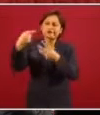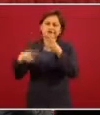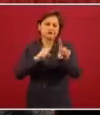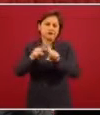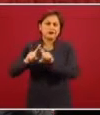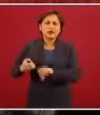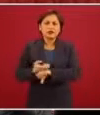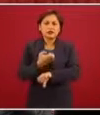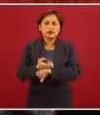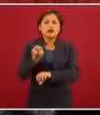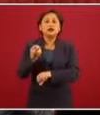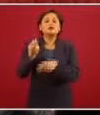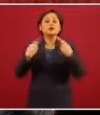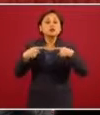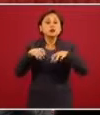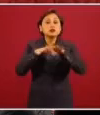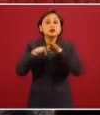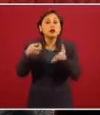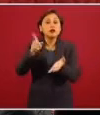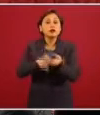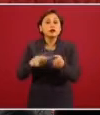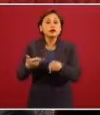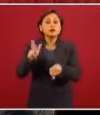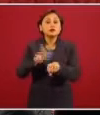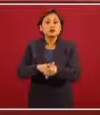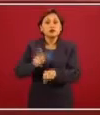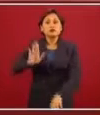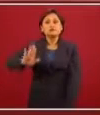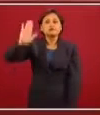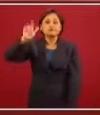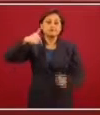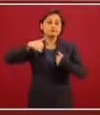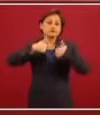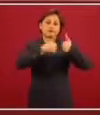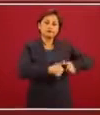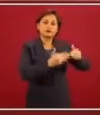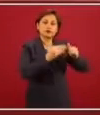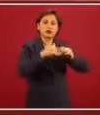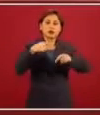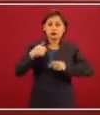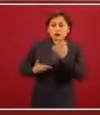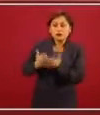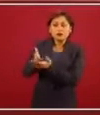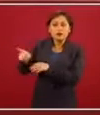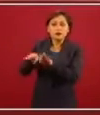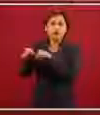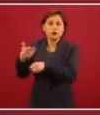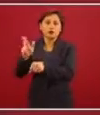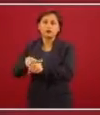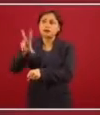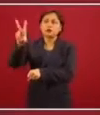las personas trabajadoras de la salud que dijo: yo me quedo en casa, yo no voy a trabajar, y está amparada, está protegida por